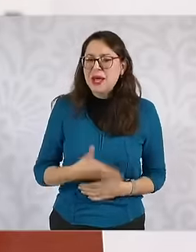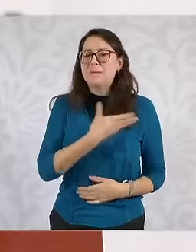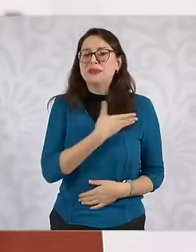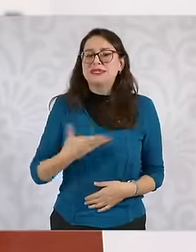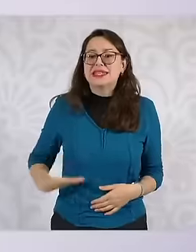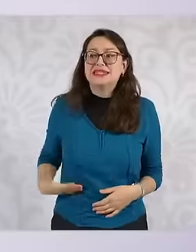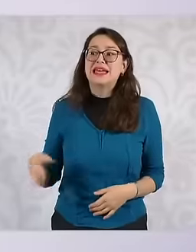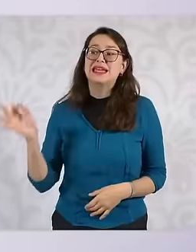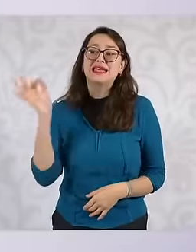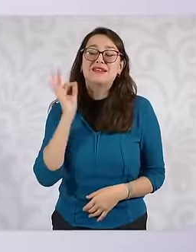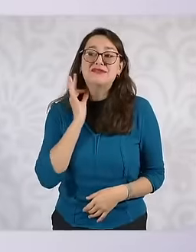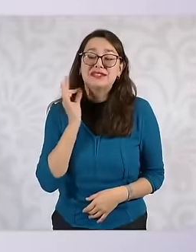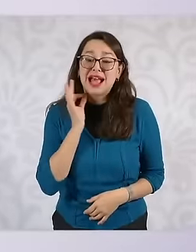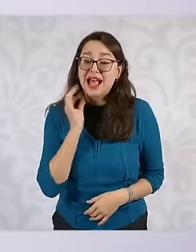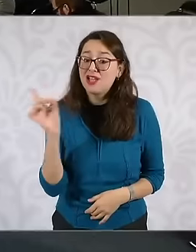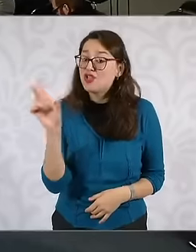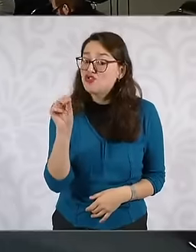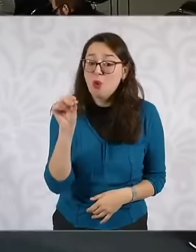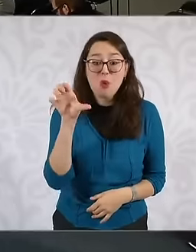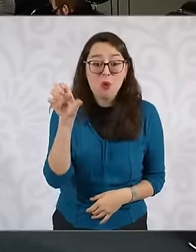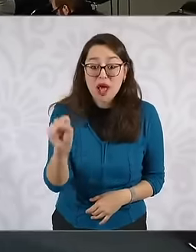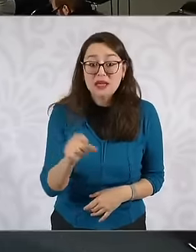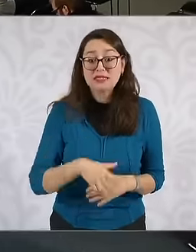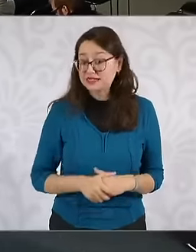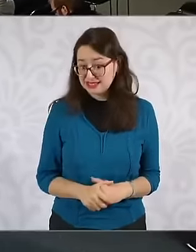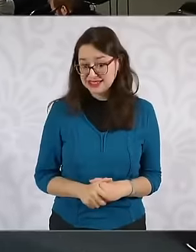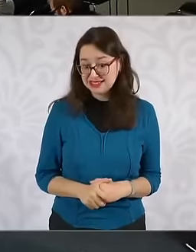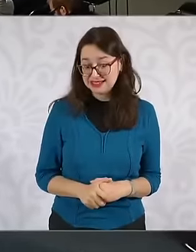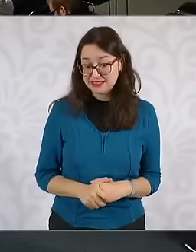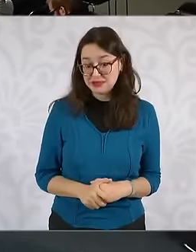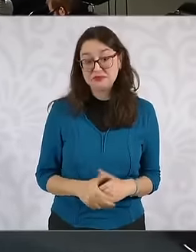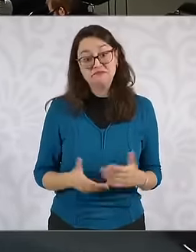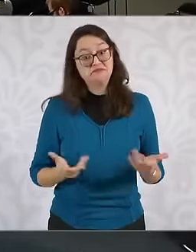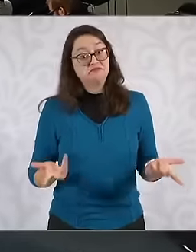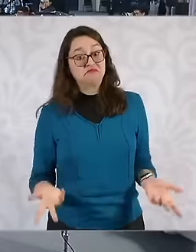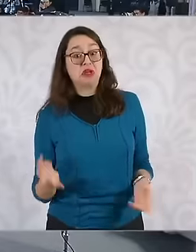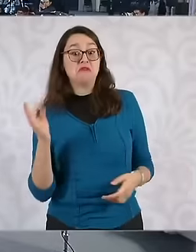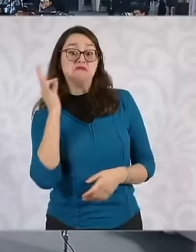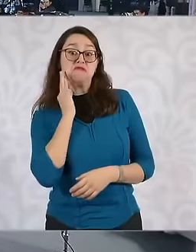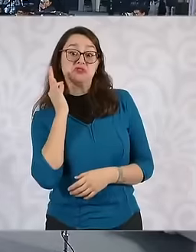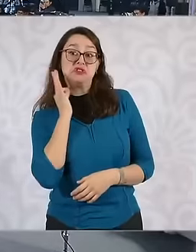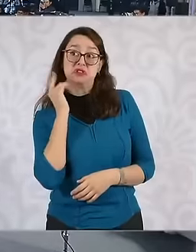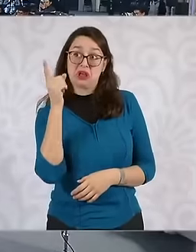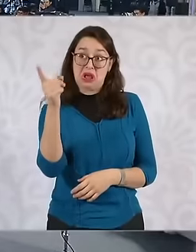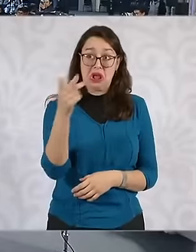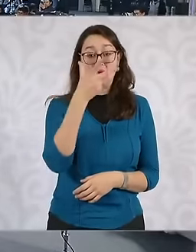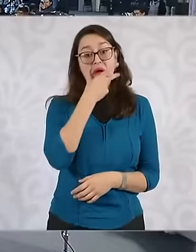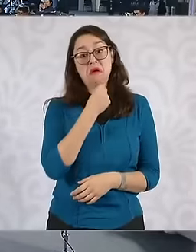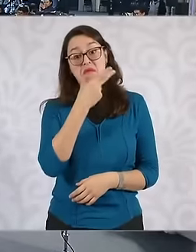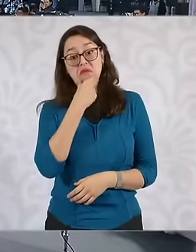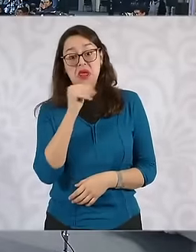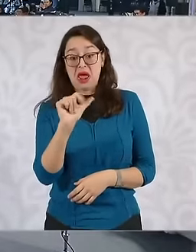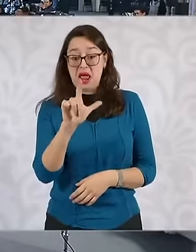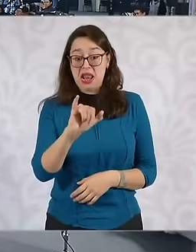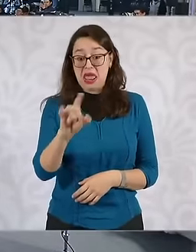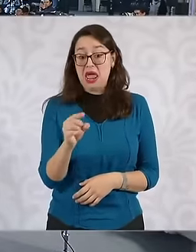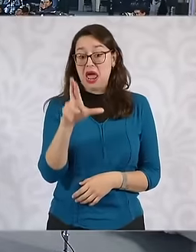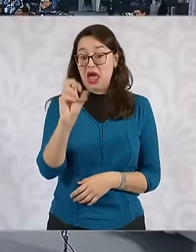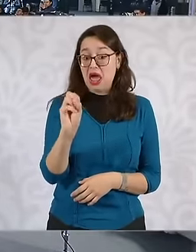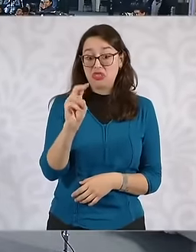denuncia. Justamente en eso que menciona de la fiscalía, pues hoy continúa GERS, y si usted en esta cuestión de